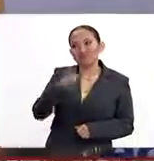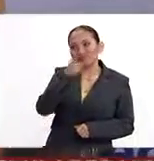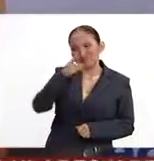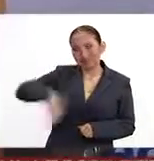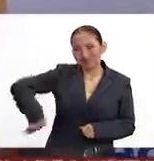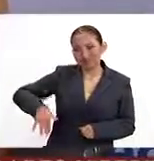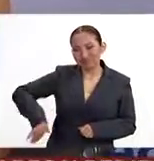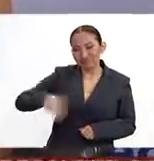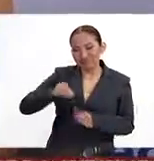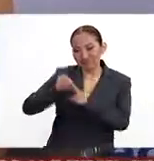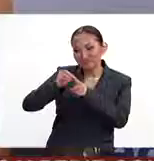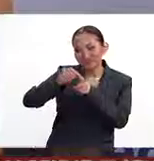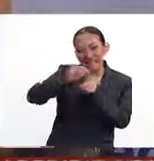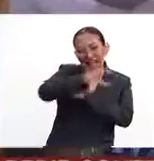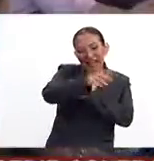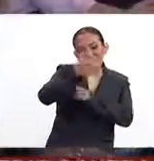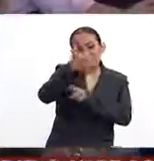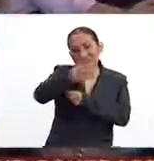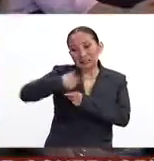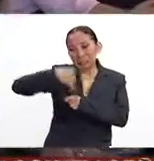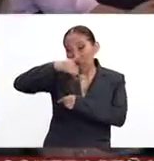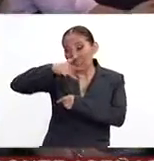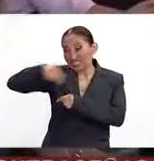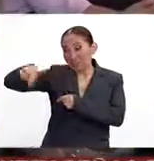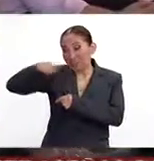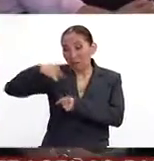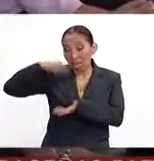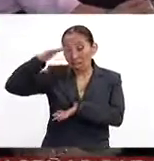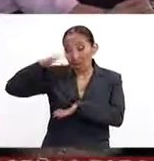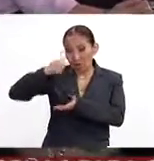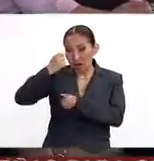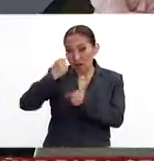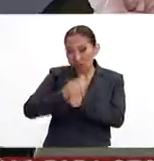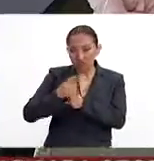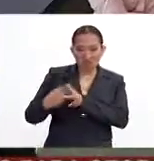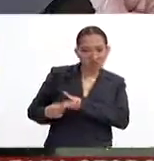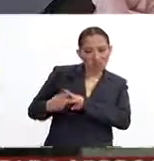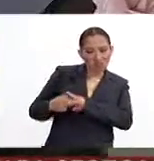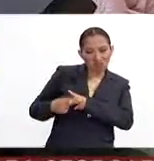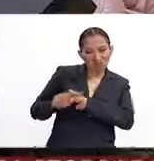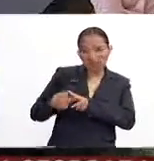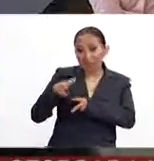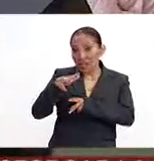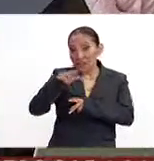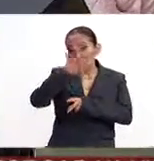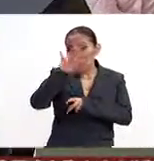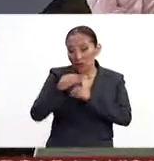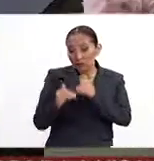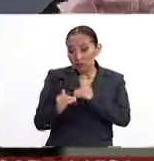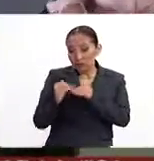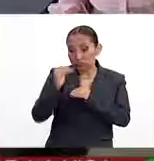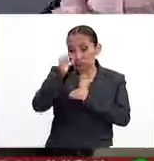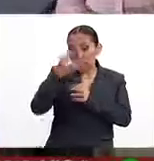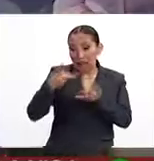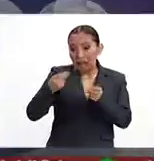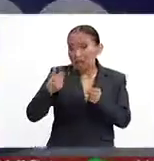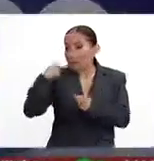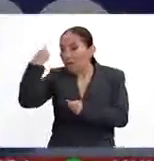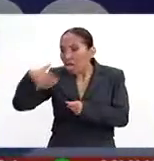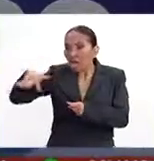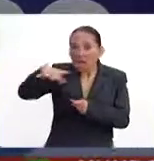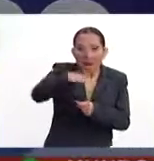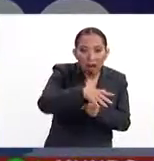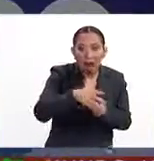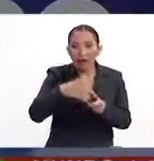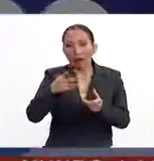lo dijeron, el impacto económico de la violencia en México tan solo en el último año lo calculamos en el 18% del PIB, más o menos